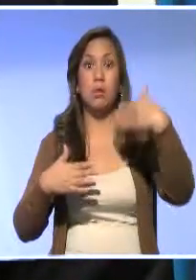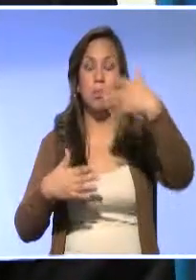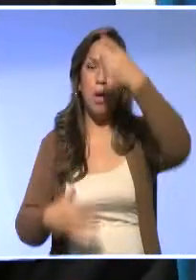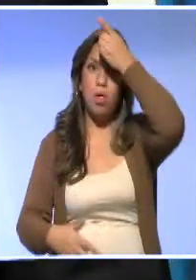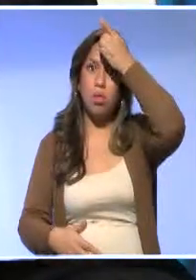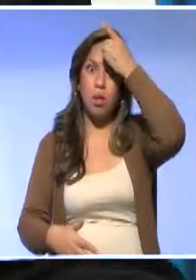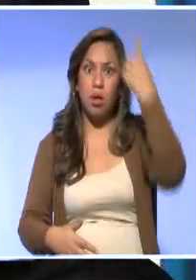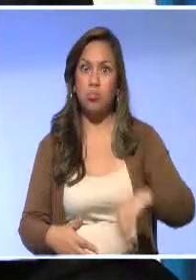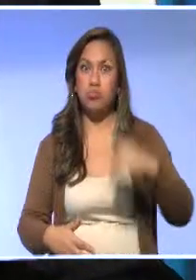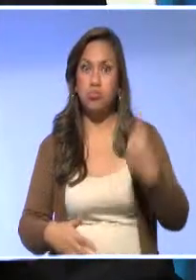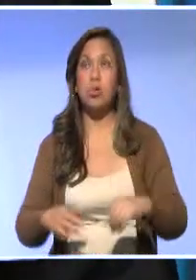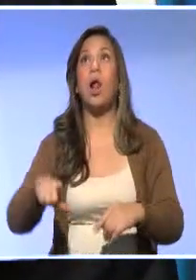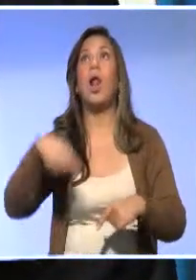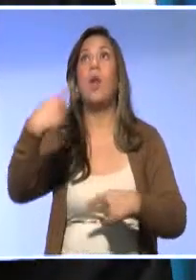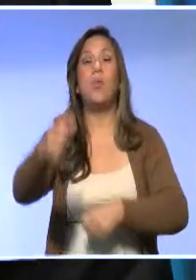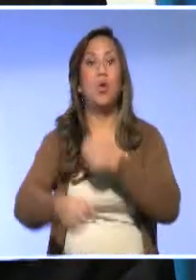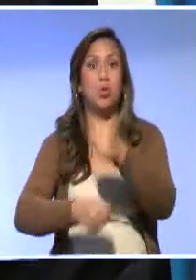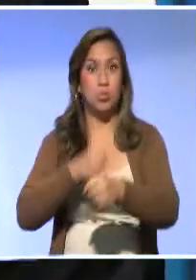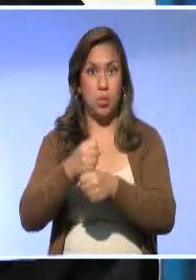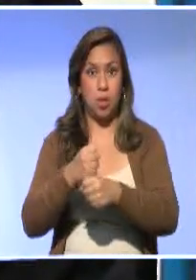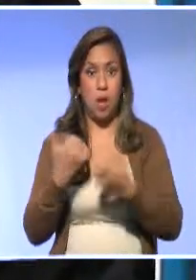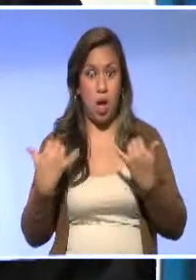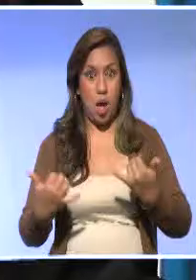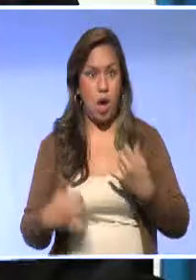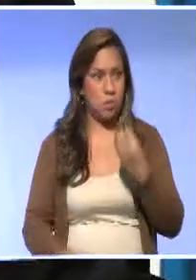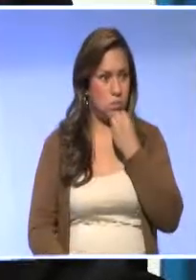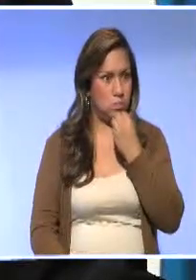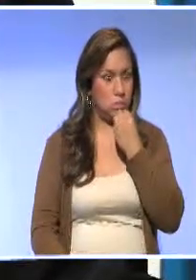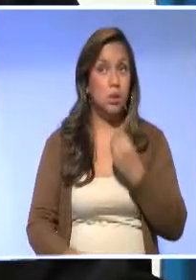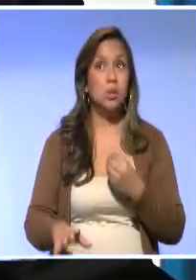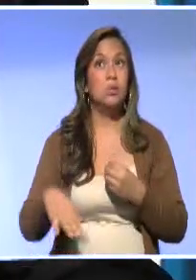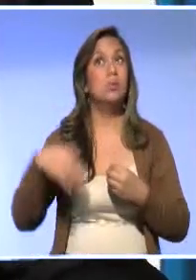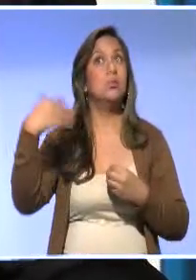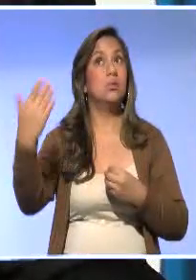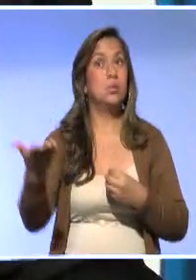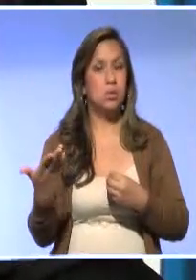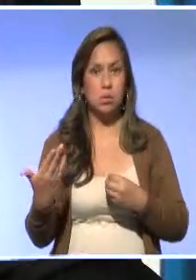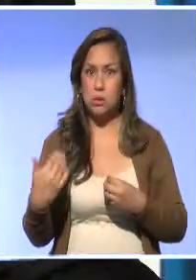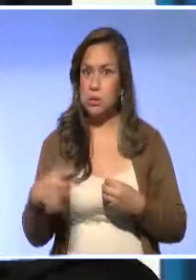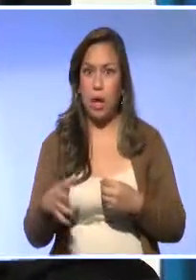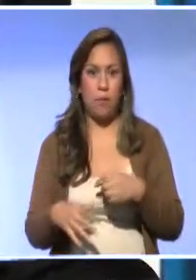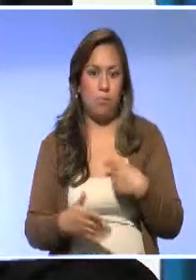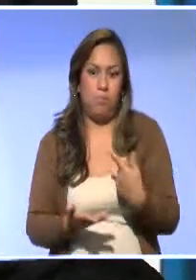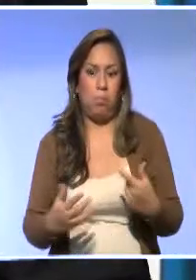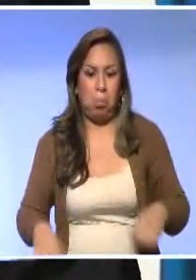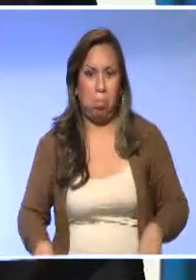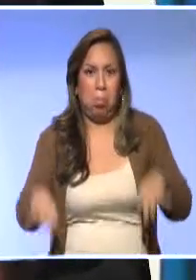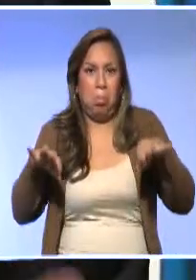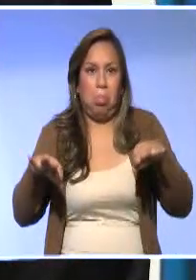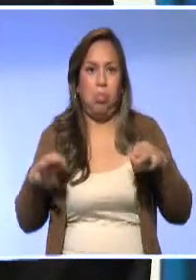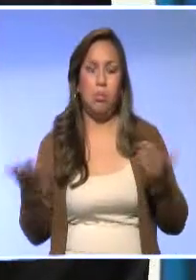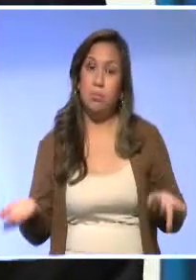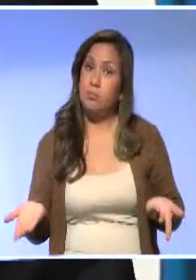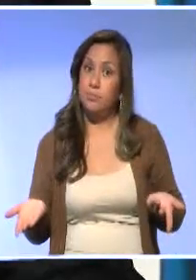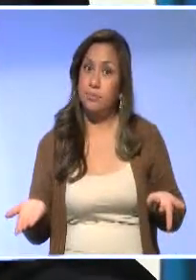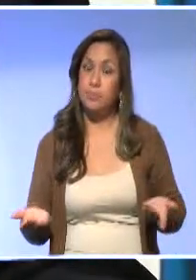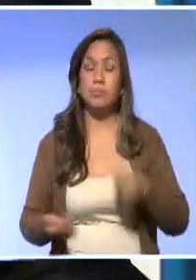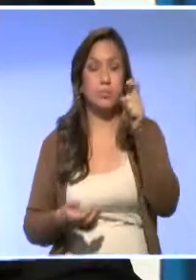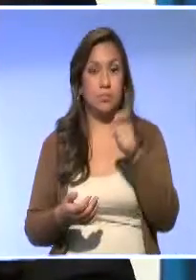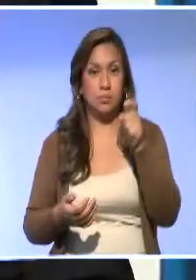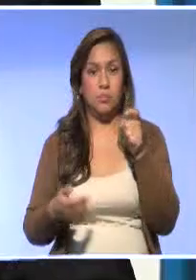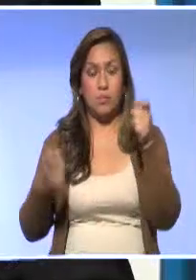el próximo año porque se está comiendo hoy su consumo su probable consumo futuro o sus ingresos futuros entonces qué es lo que tiene que